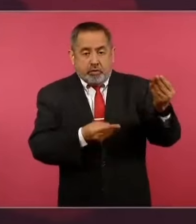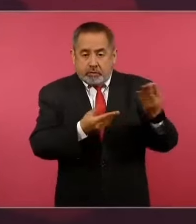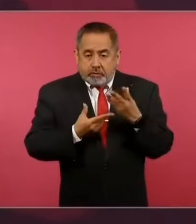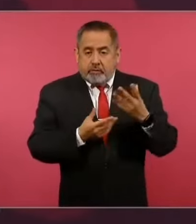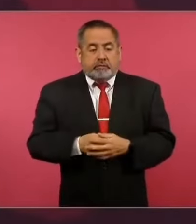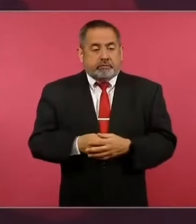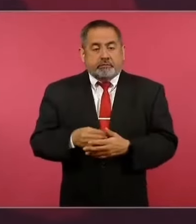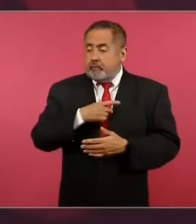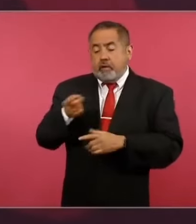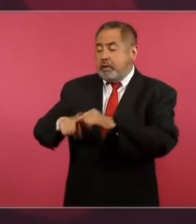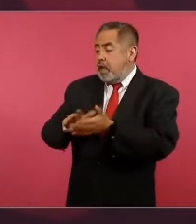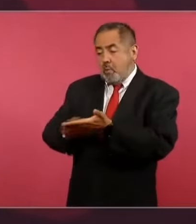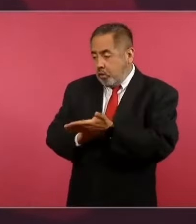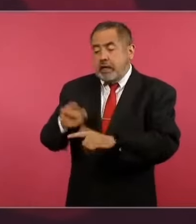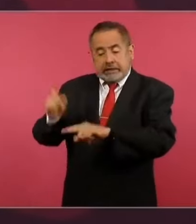que borremos